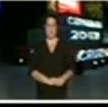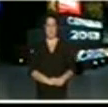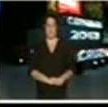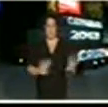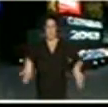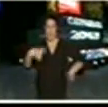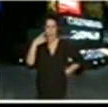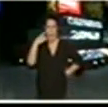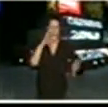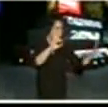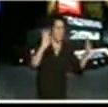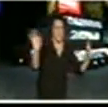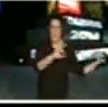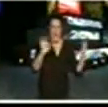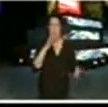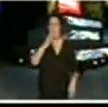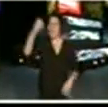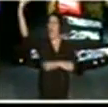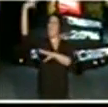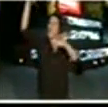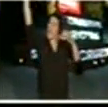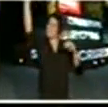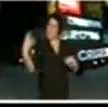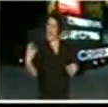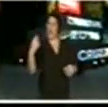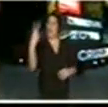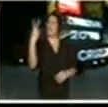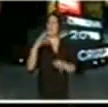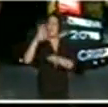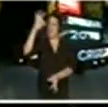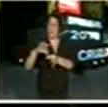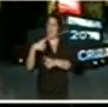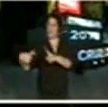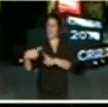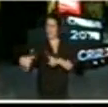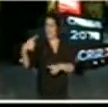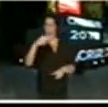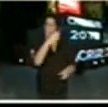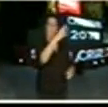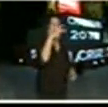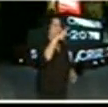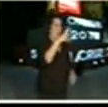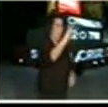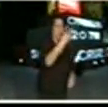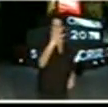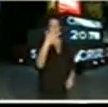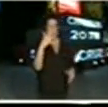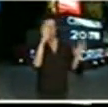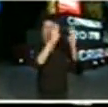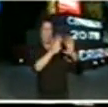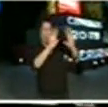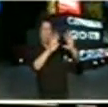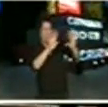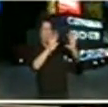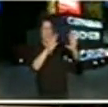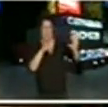A ver, prevenidos, bájame el foco ese a 2,20 m. Cámaras 4 y 5 están desenfocadas, ¿eh?